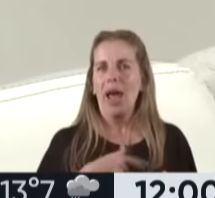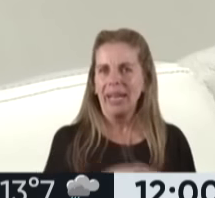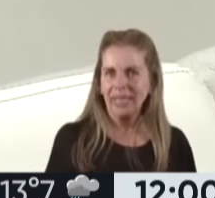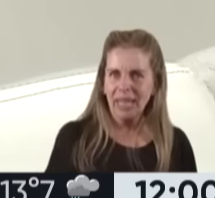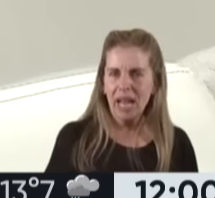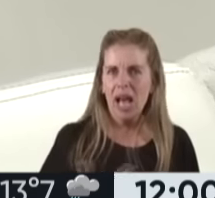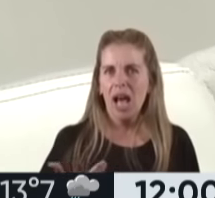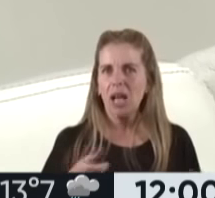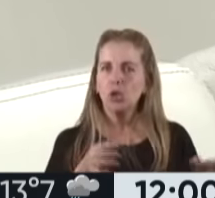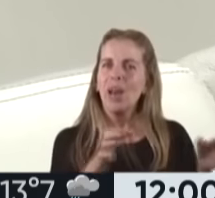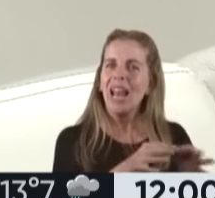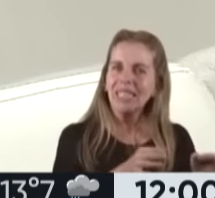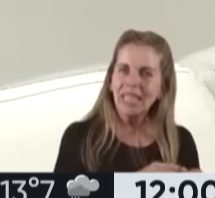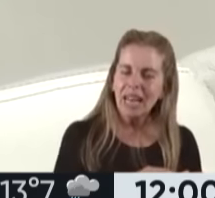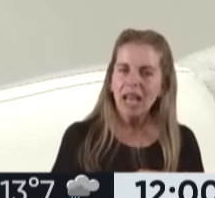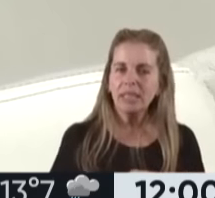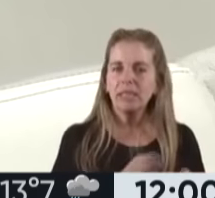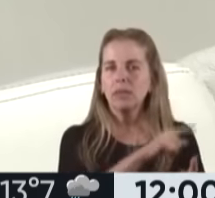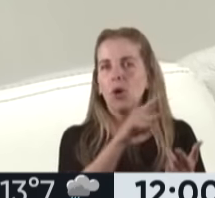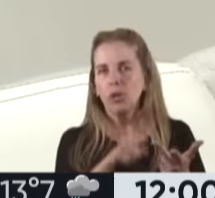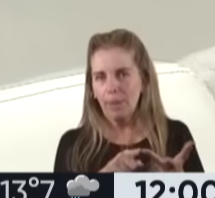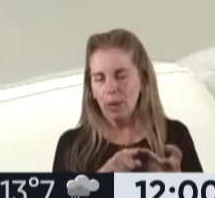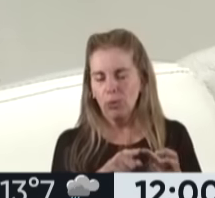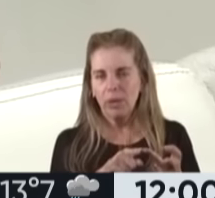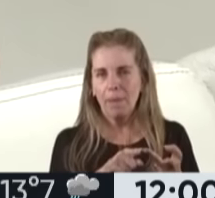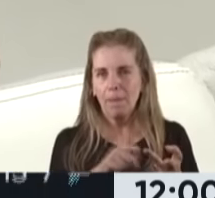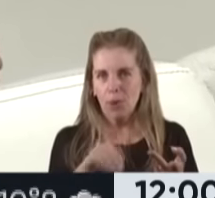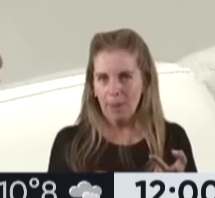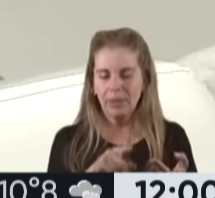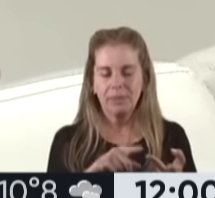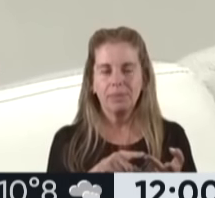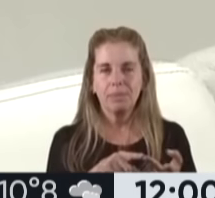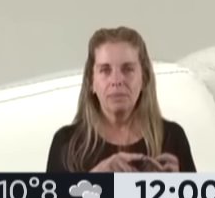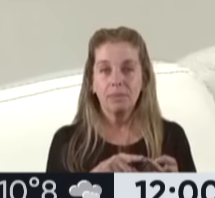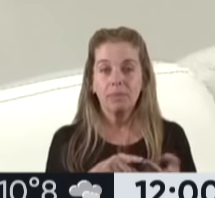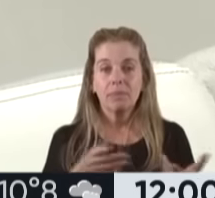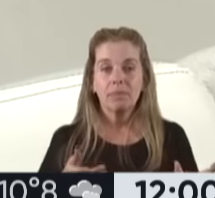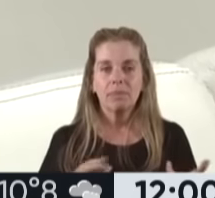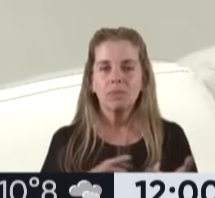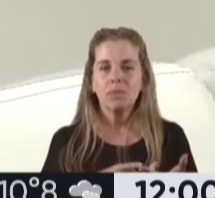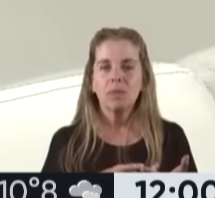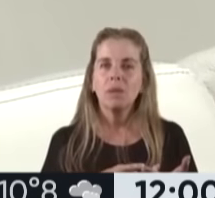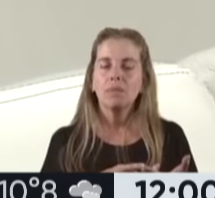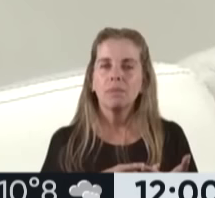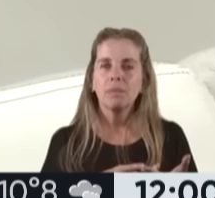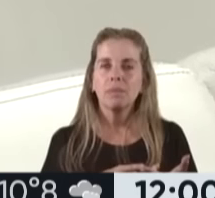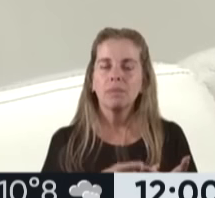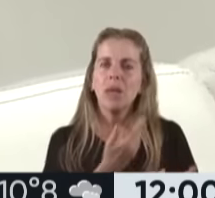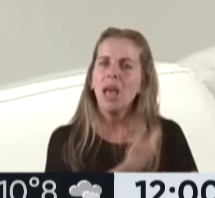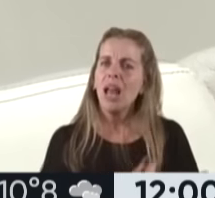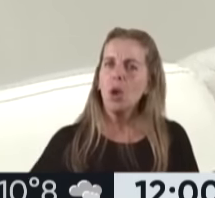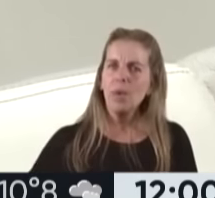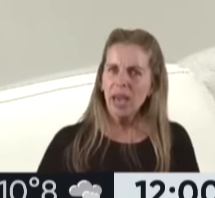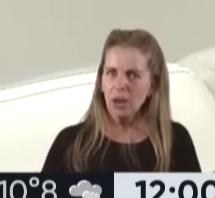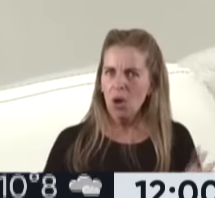justamente sobre el archipiélago? Y si me deja una segunda pregunta. El Gobierno afirma que con la gestión